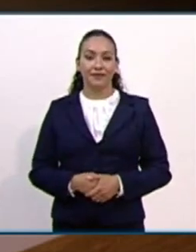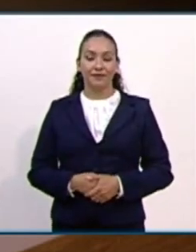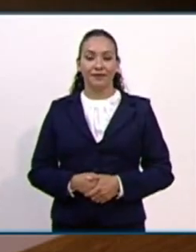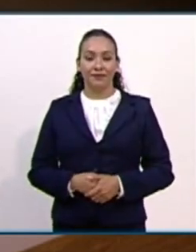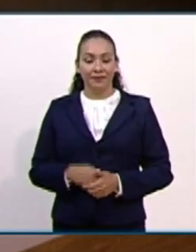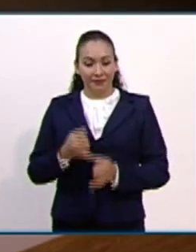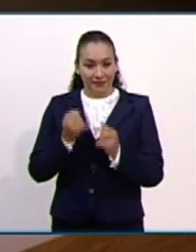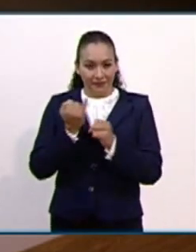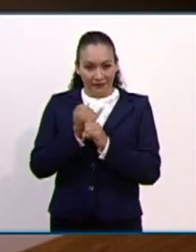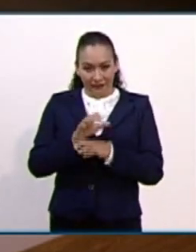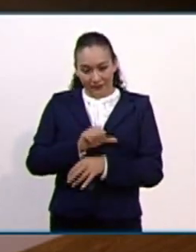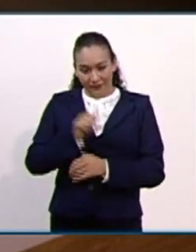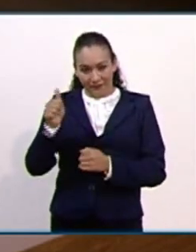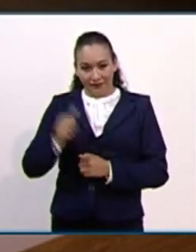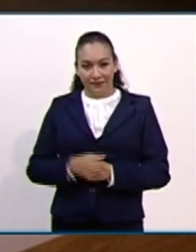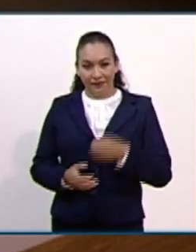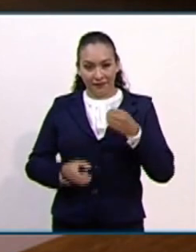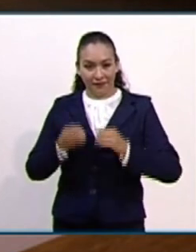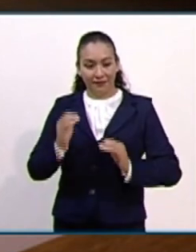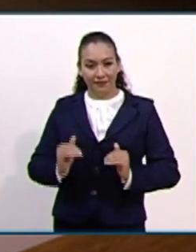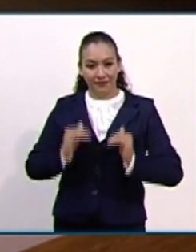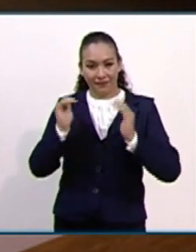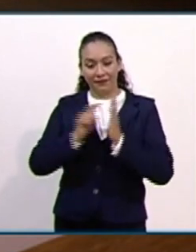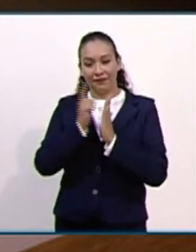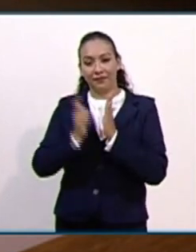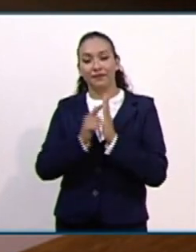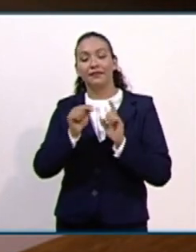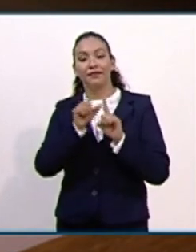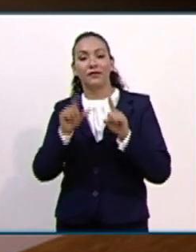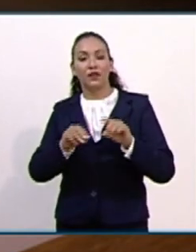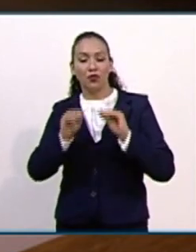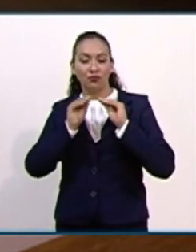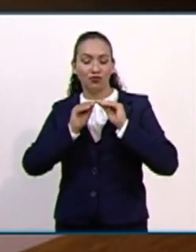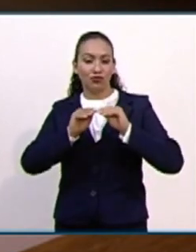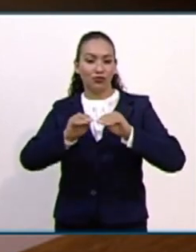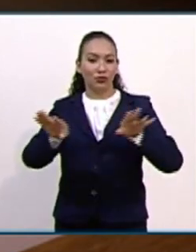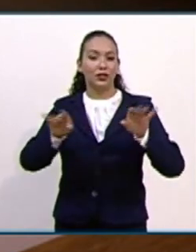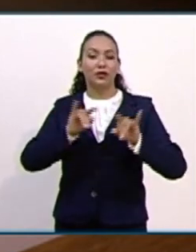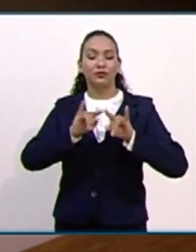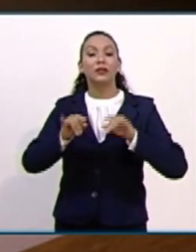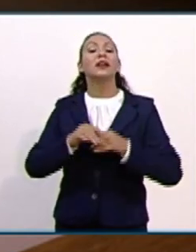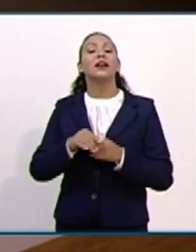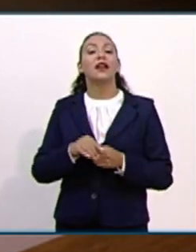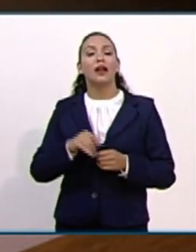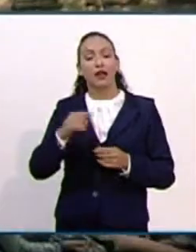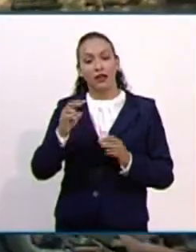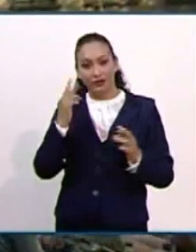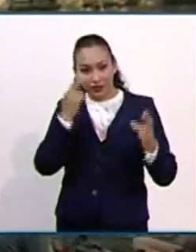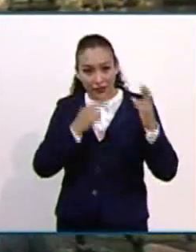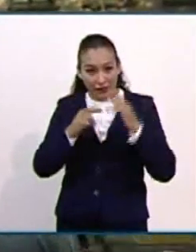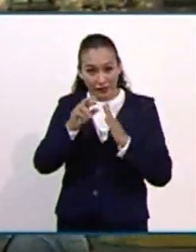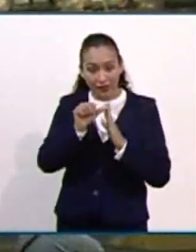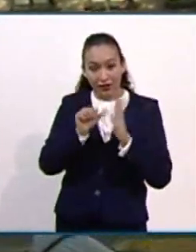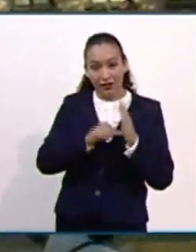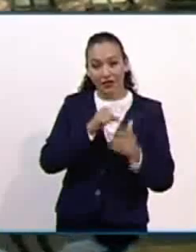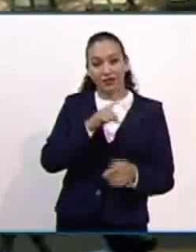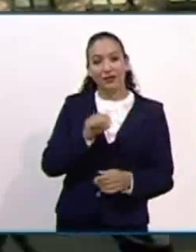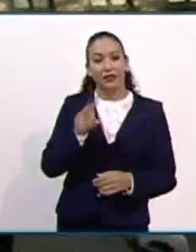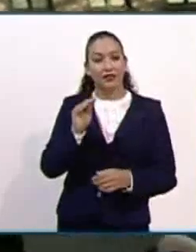En otra información, la Suprema Corte publicó la sentencia del Pleno en la acción de inconstitucionalidad